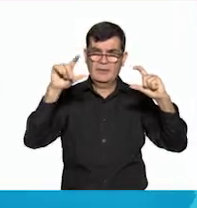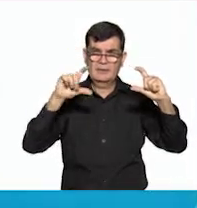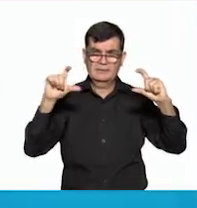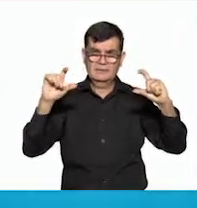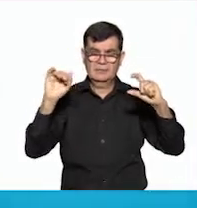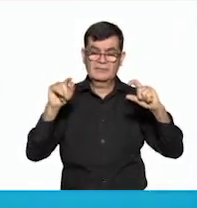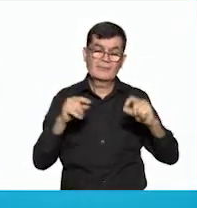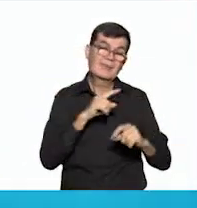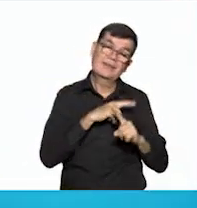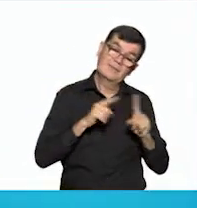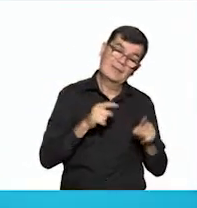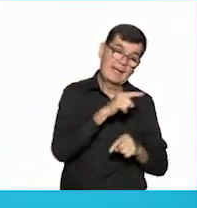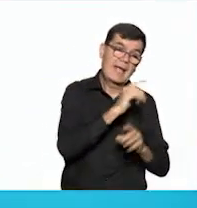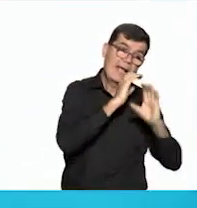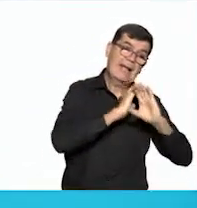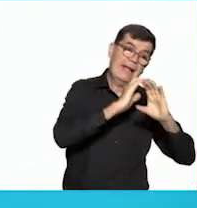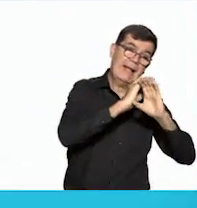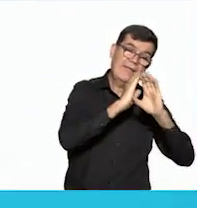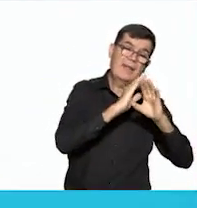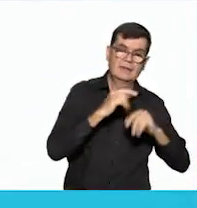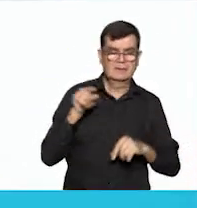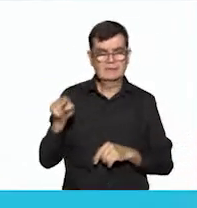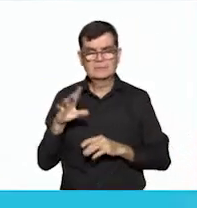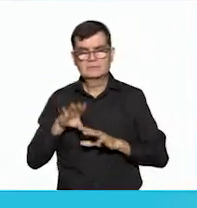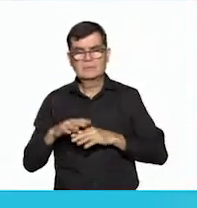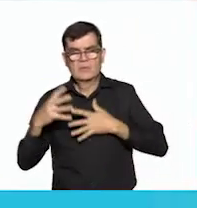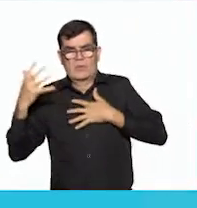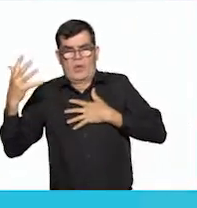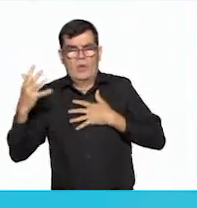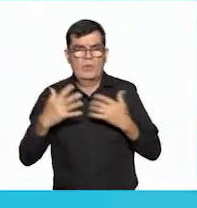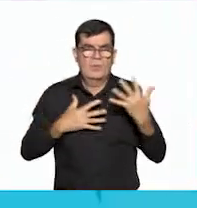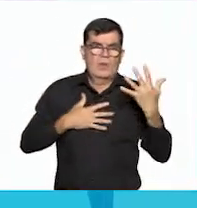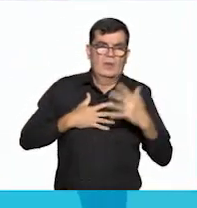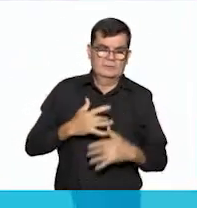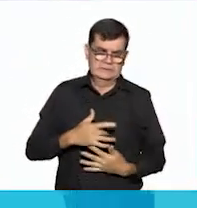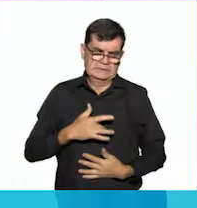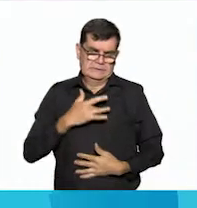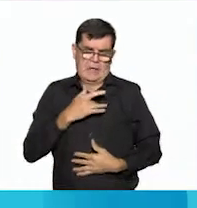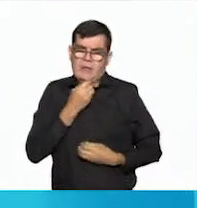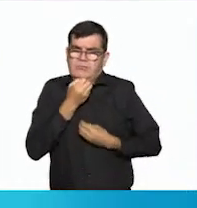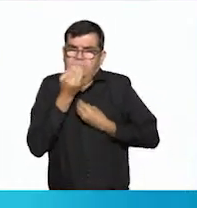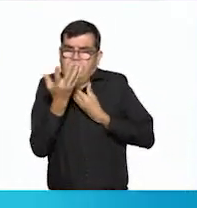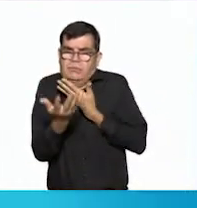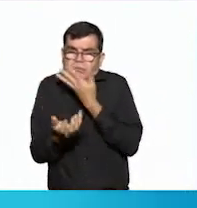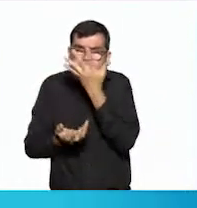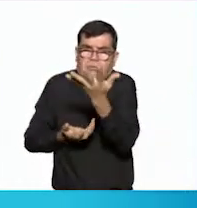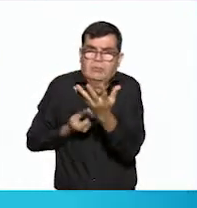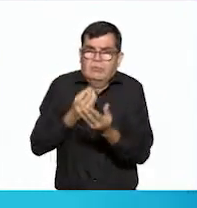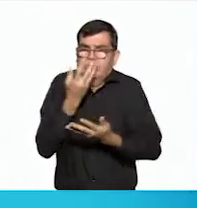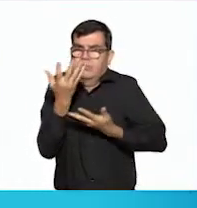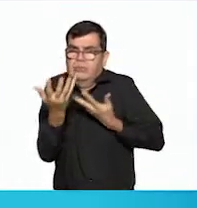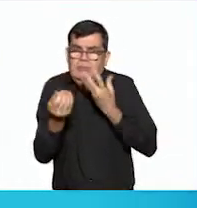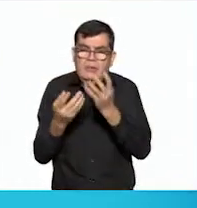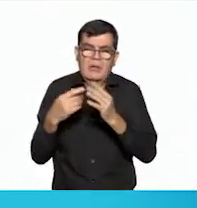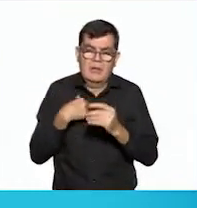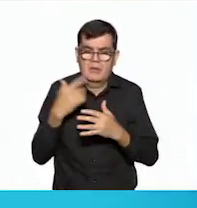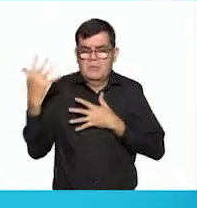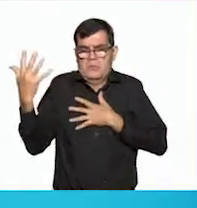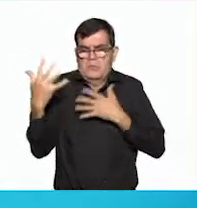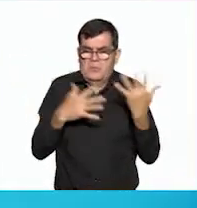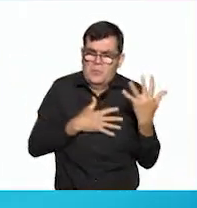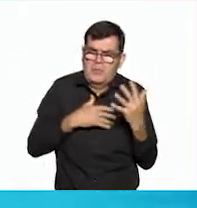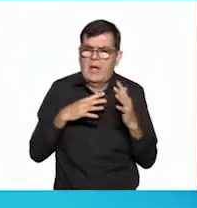recitamos, lo leemos en voz alta y le ponemos sentimiento. Y también el poema tiene